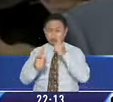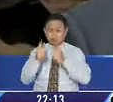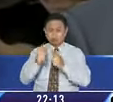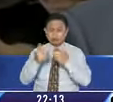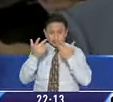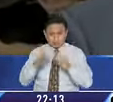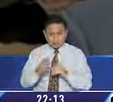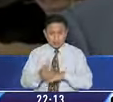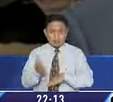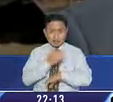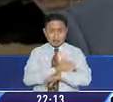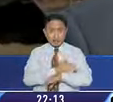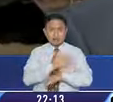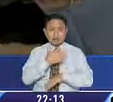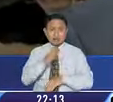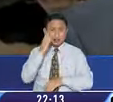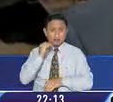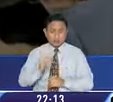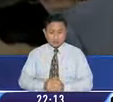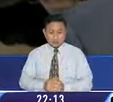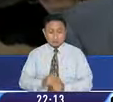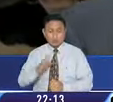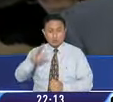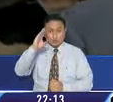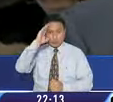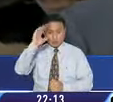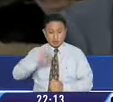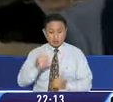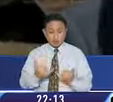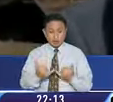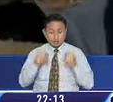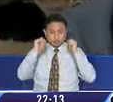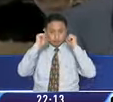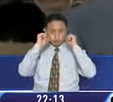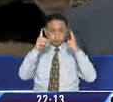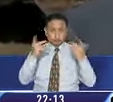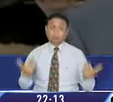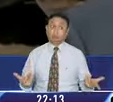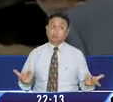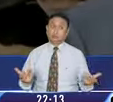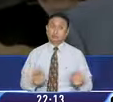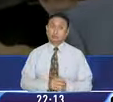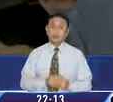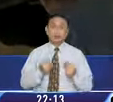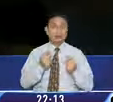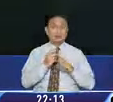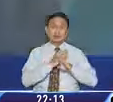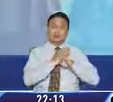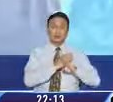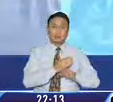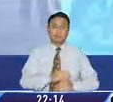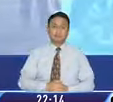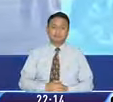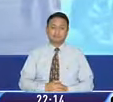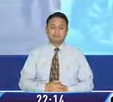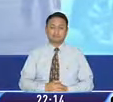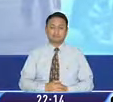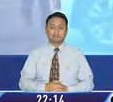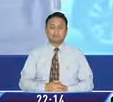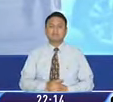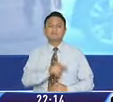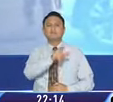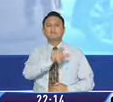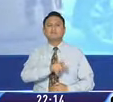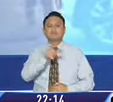obviamente con munición, policías han muerto, 29 heridos, obviamente que tenemos que dar las respuestas inmediatas. Entonces, los ocupantes del